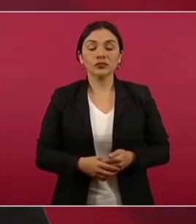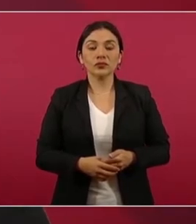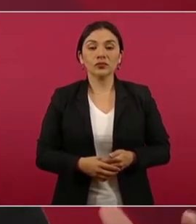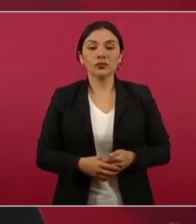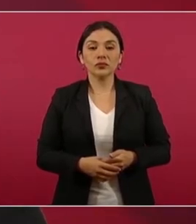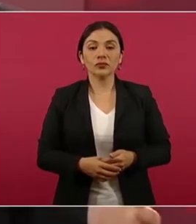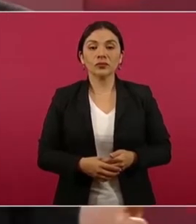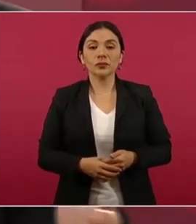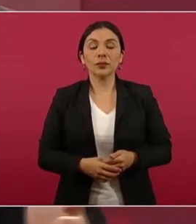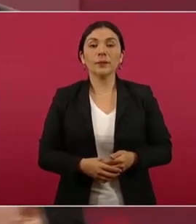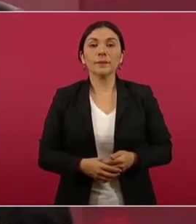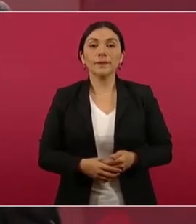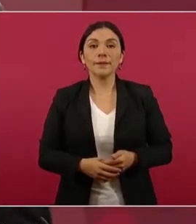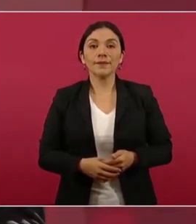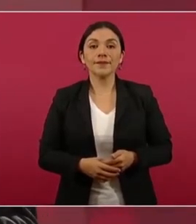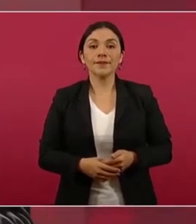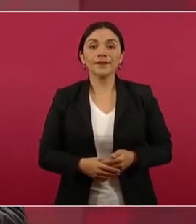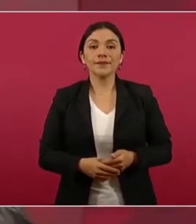Bueno,